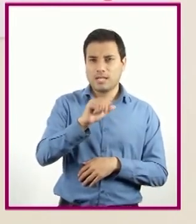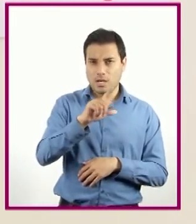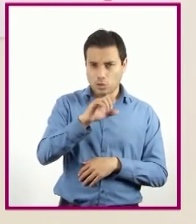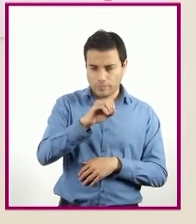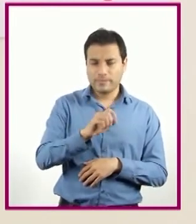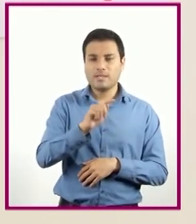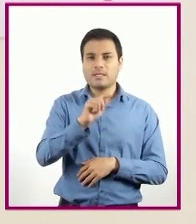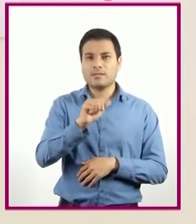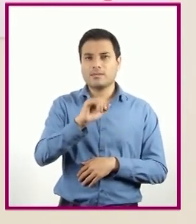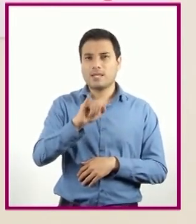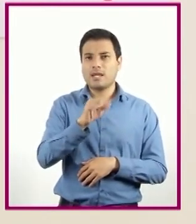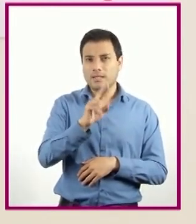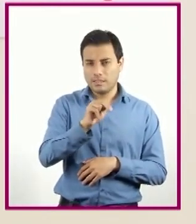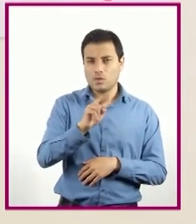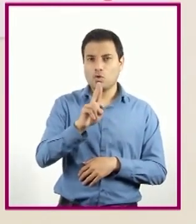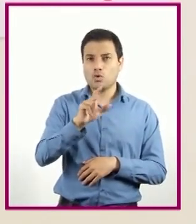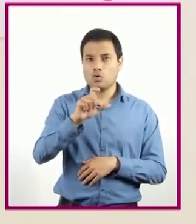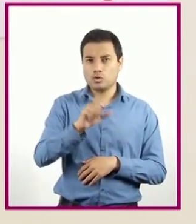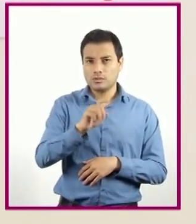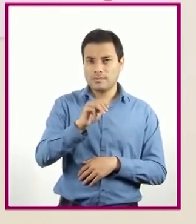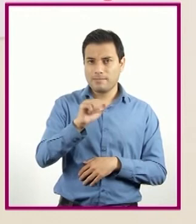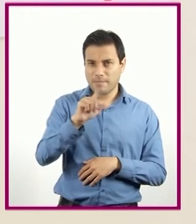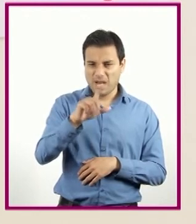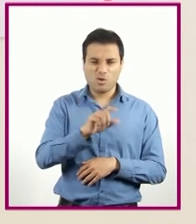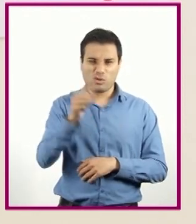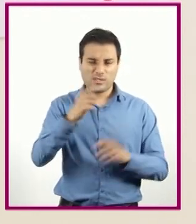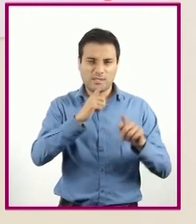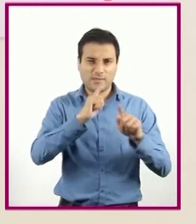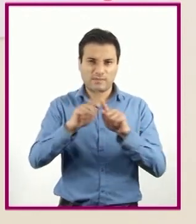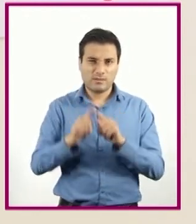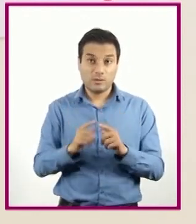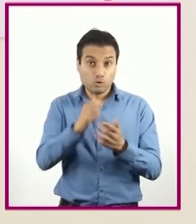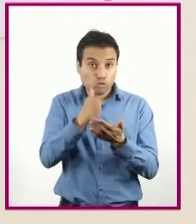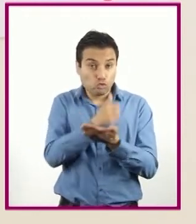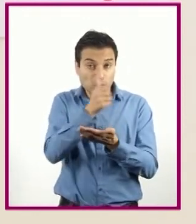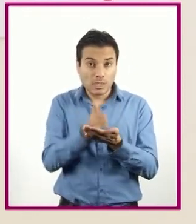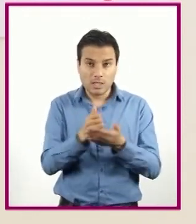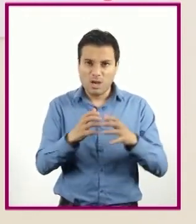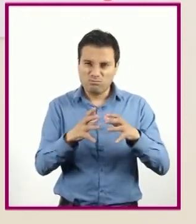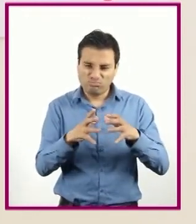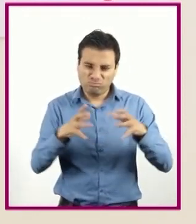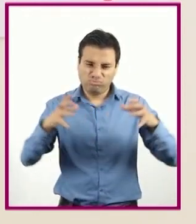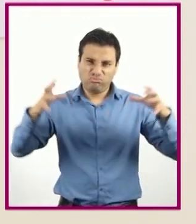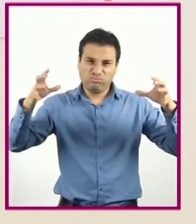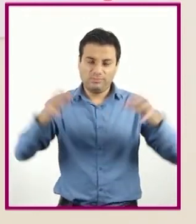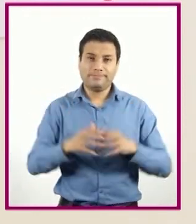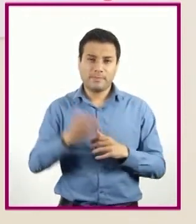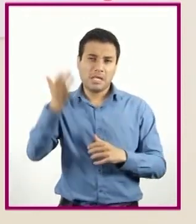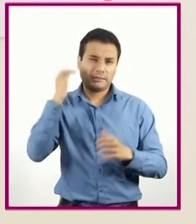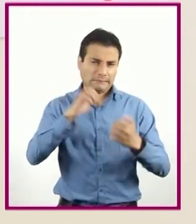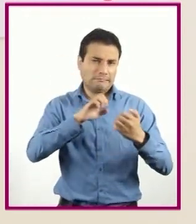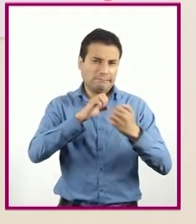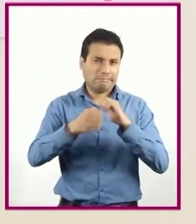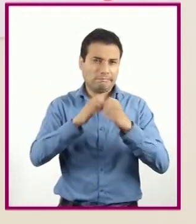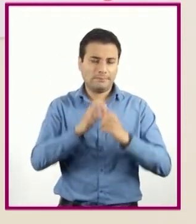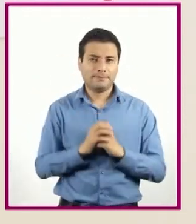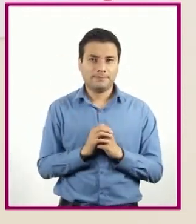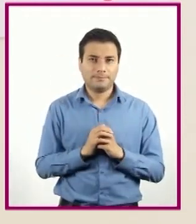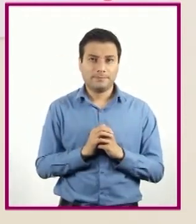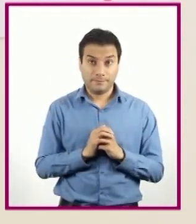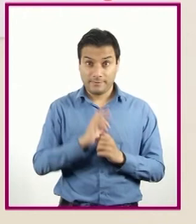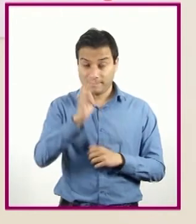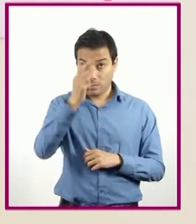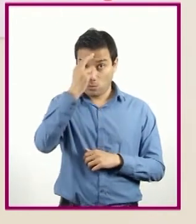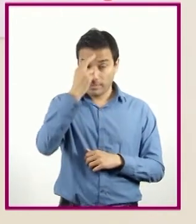y Palenque, y que adquirieron su mayor esplendor, lo que a su vez las hace rivalizar entre sí. Recordamos la